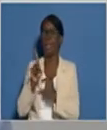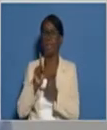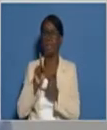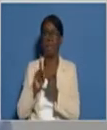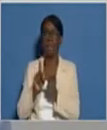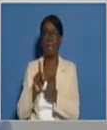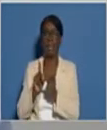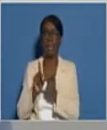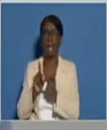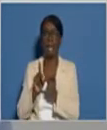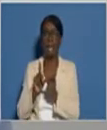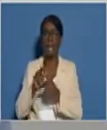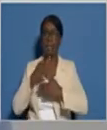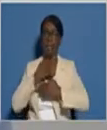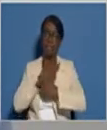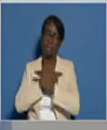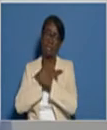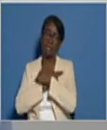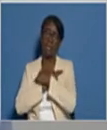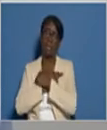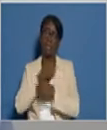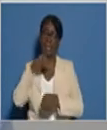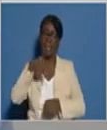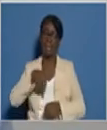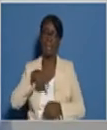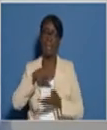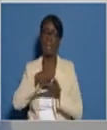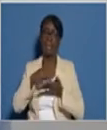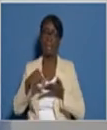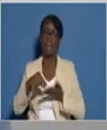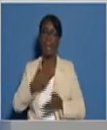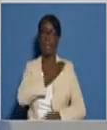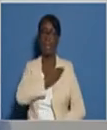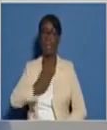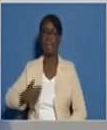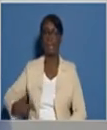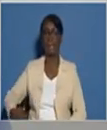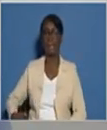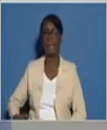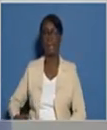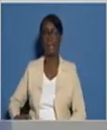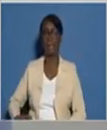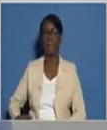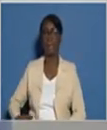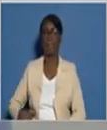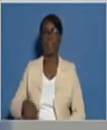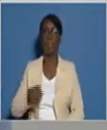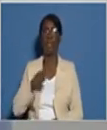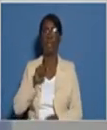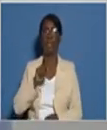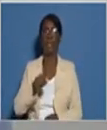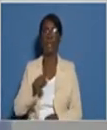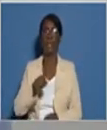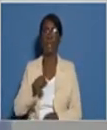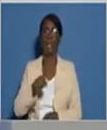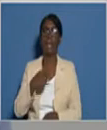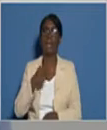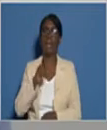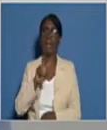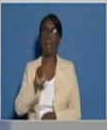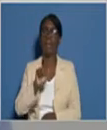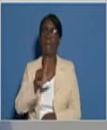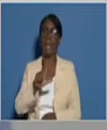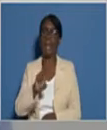ha generado un alivio, que desde esta semana el presidente de la República ha activado lo que se ha llamado y ha denominado